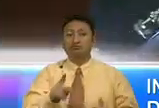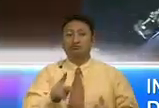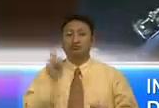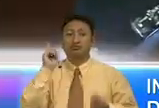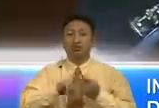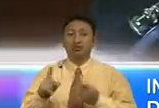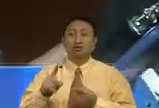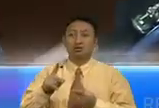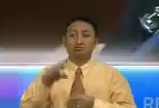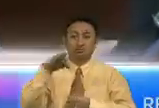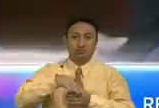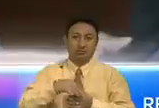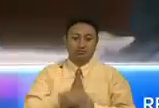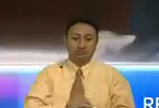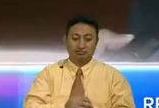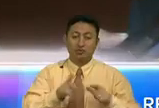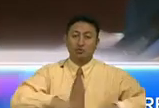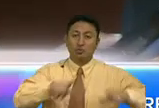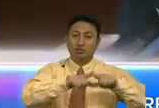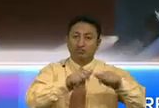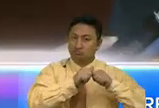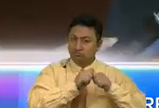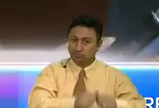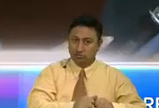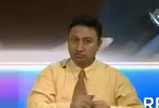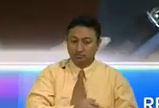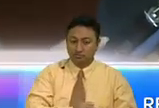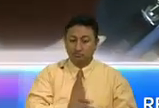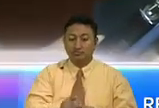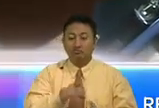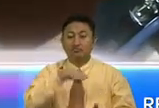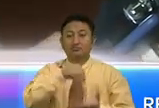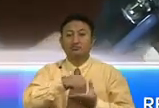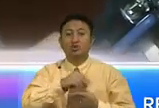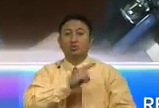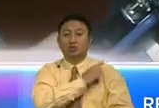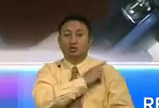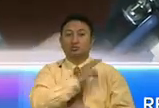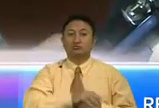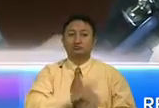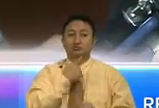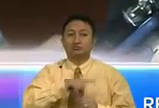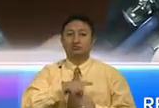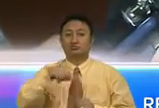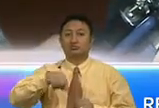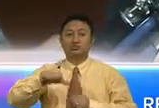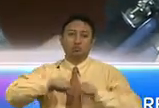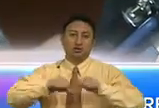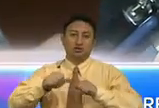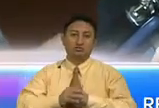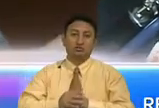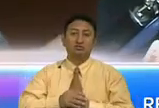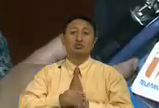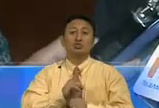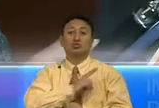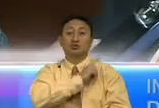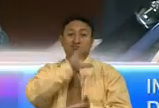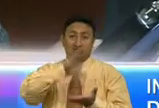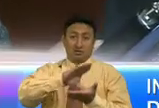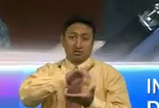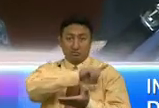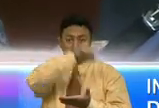clases, por ejemplo, hay puntos fijos determinados en las universidades, en este caso en la Facultad de Administración de la Universidad Central,